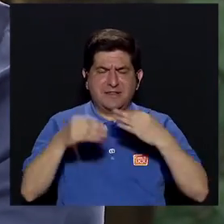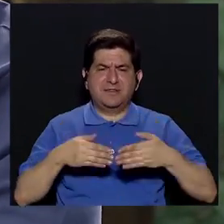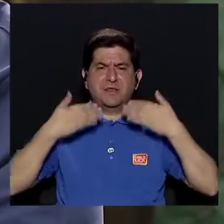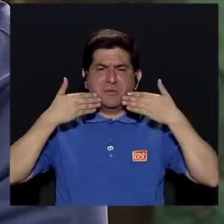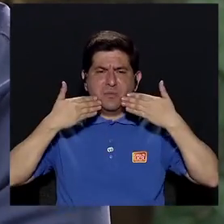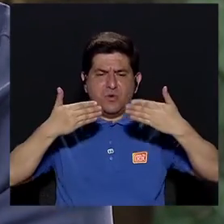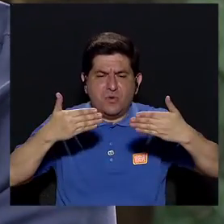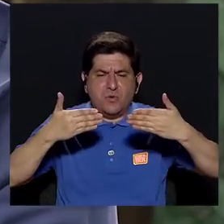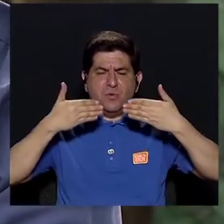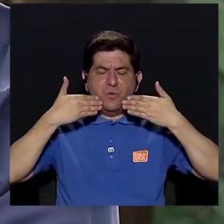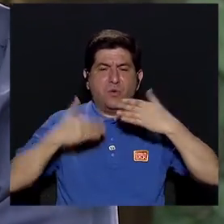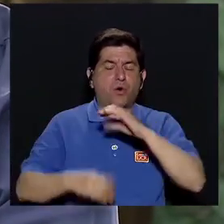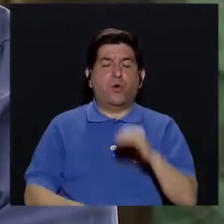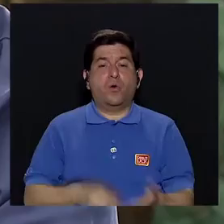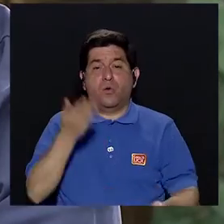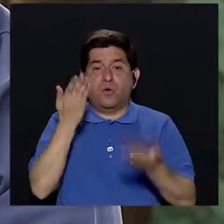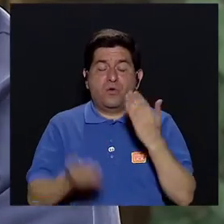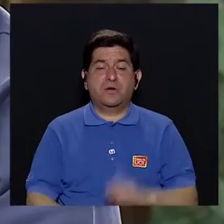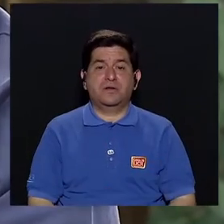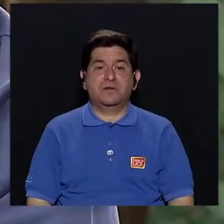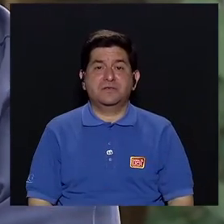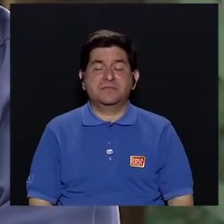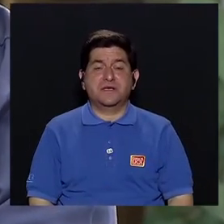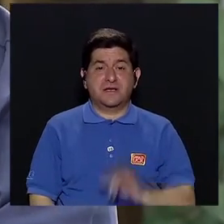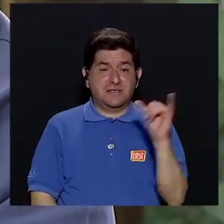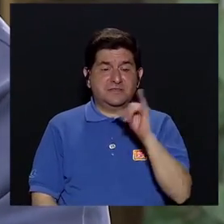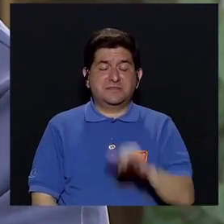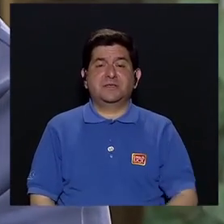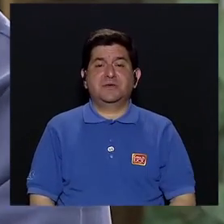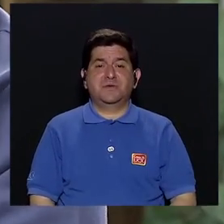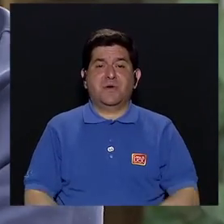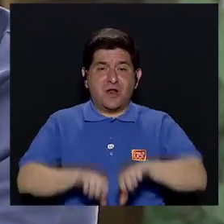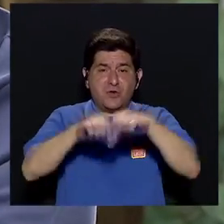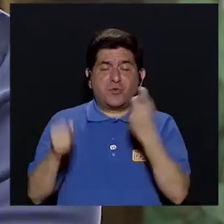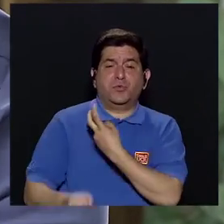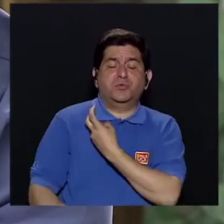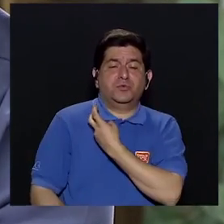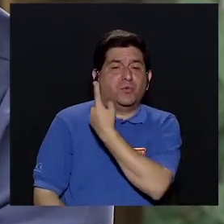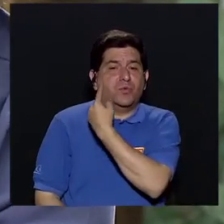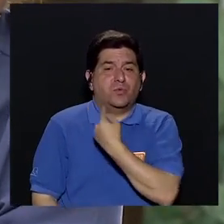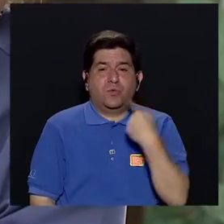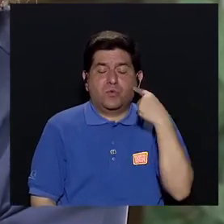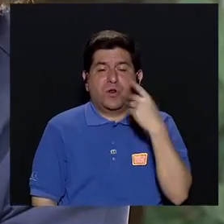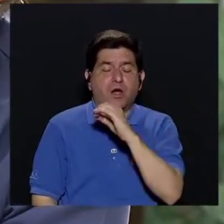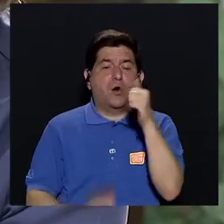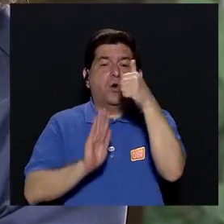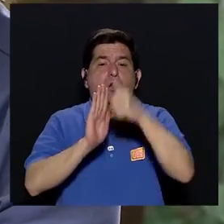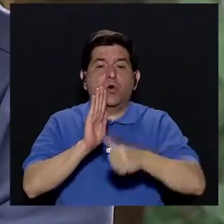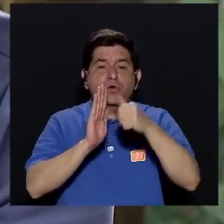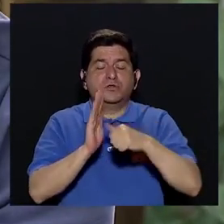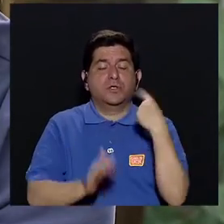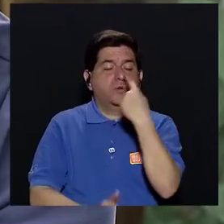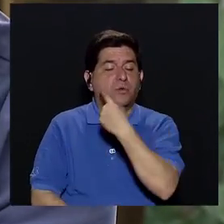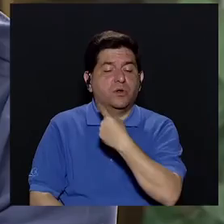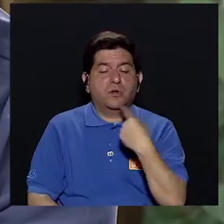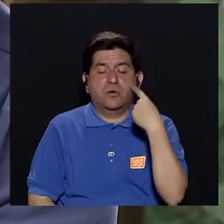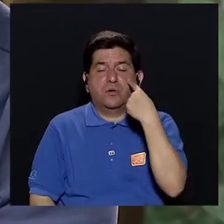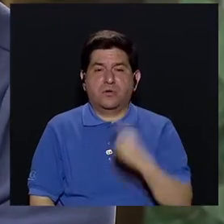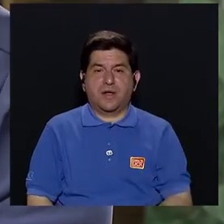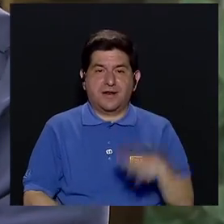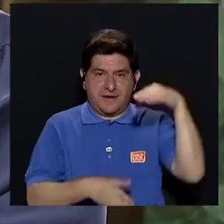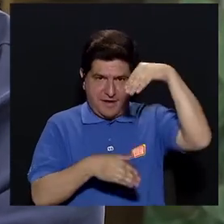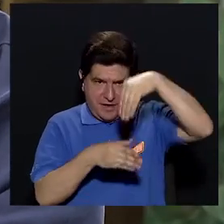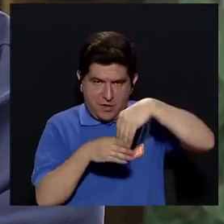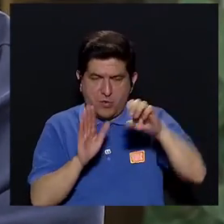ortognática o fracturas de maxila, de mandíbula, o procedimientos de cirugía oral